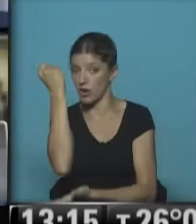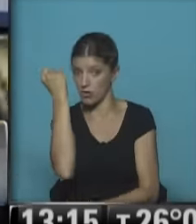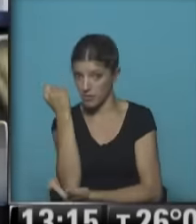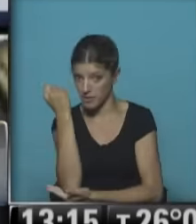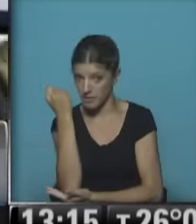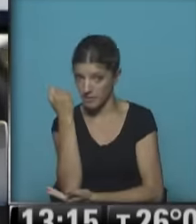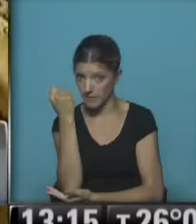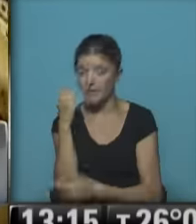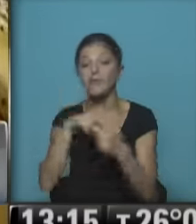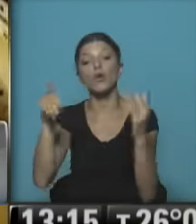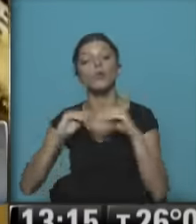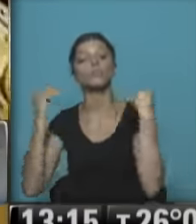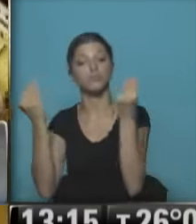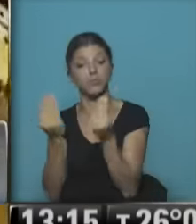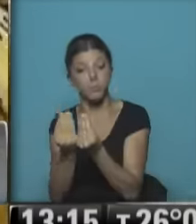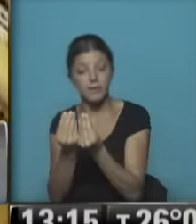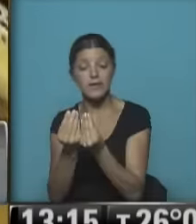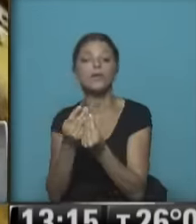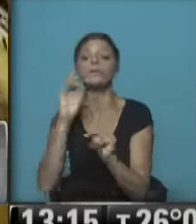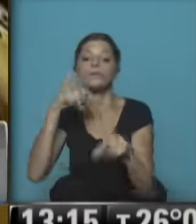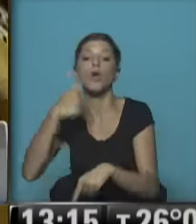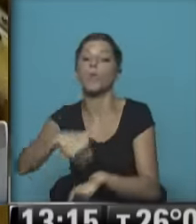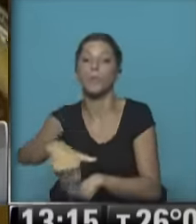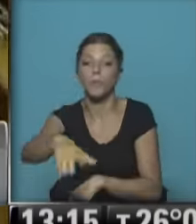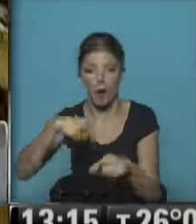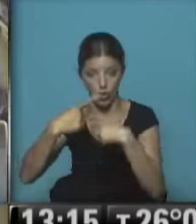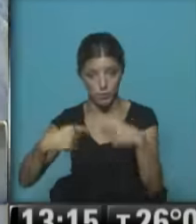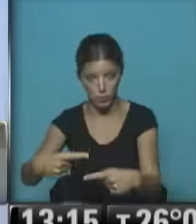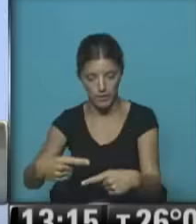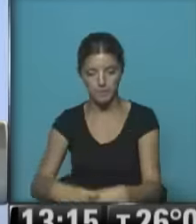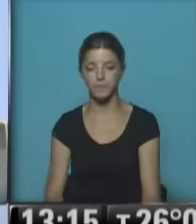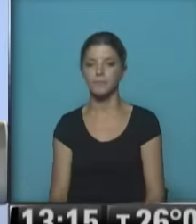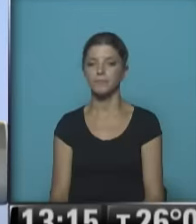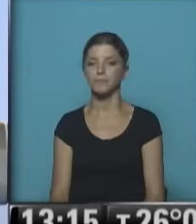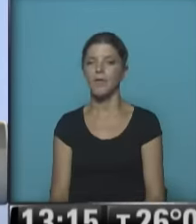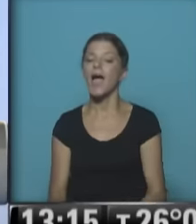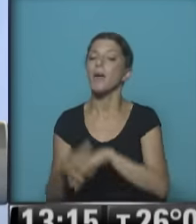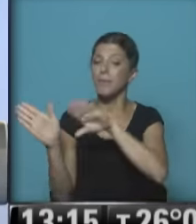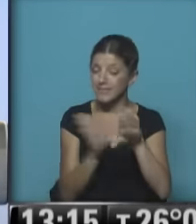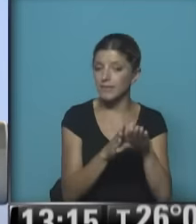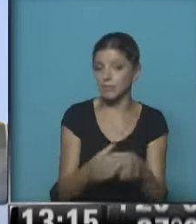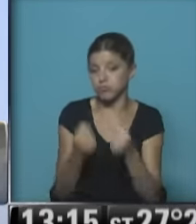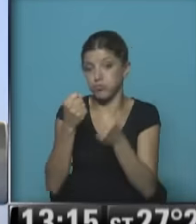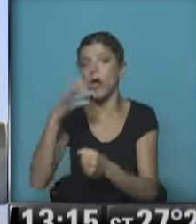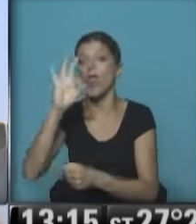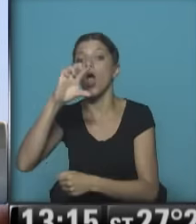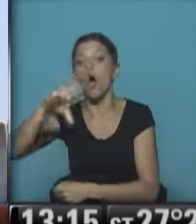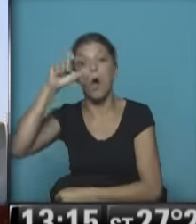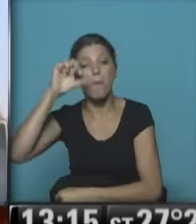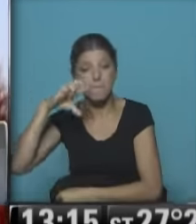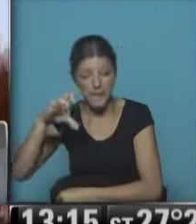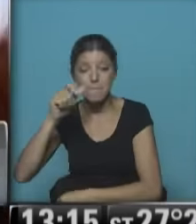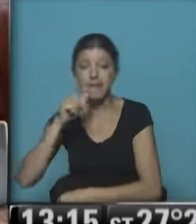saldo, en consecuencia, imprevisibles. Lejos de fortalecerse, la OPEP está a punto de